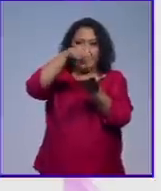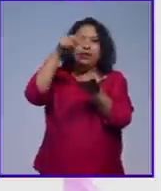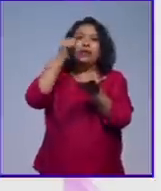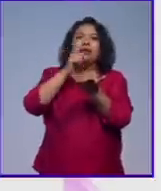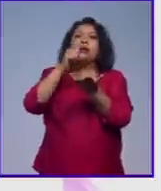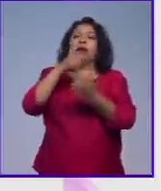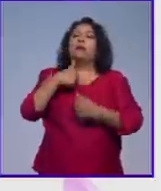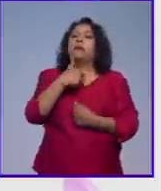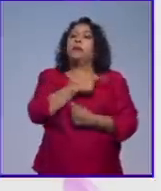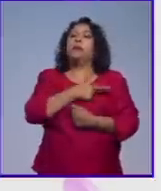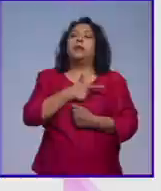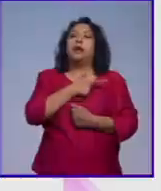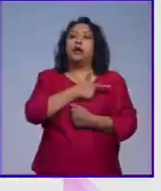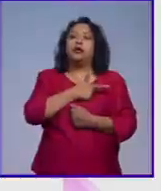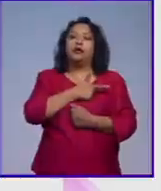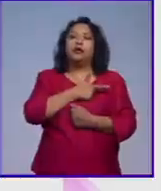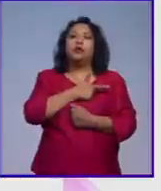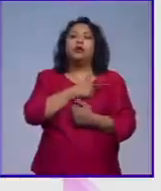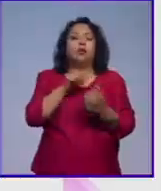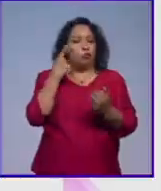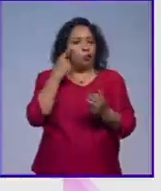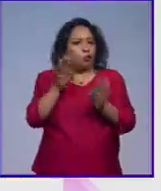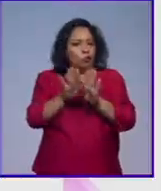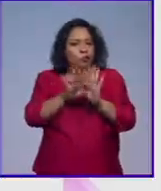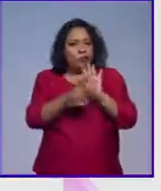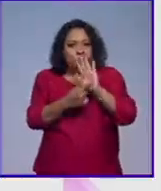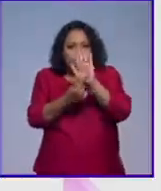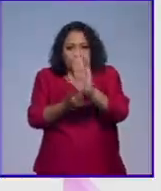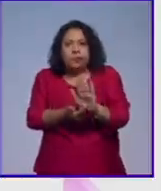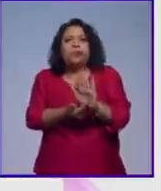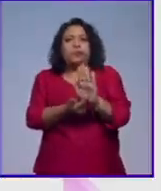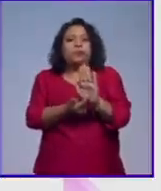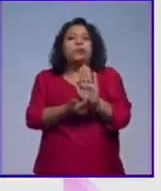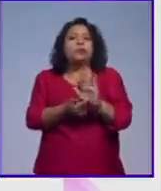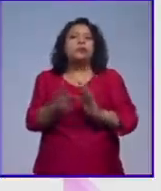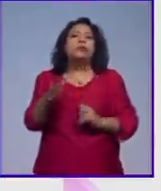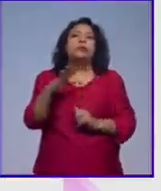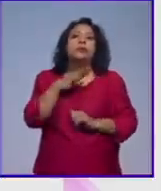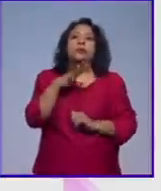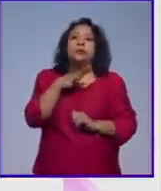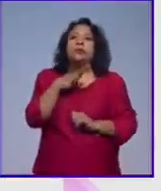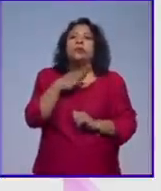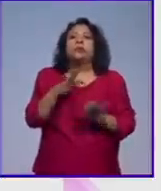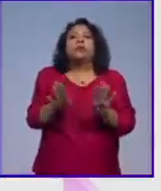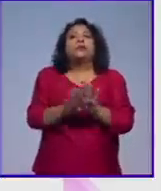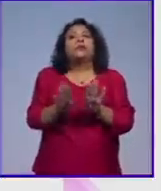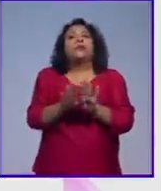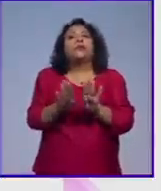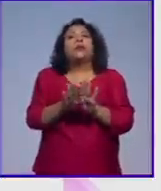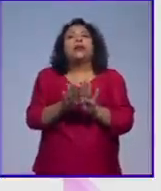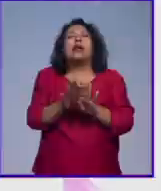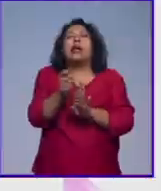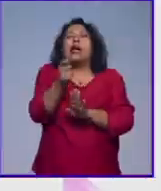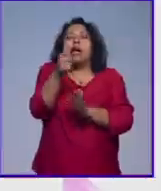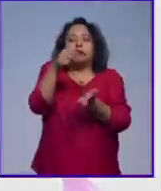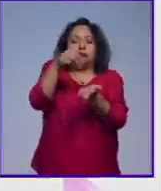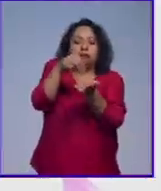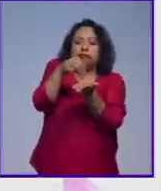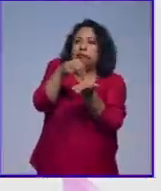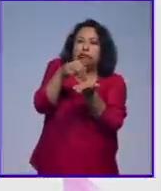me gusta demostrar que están como casi en el piso.